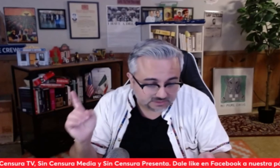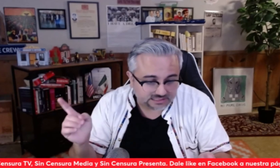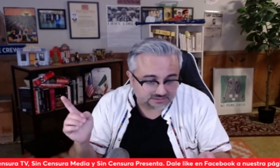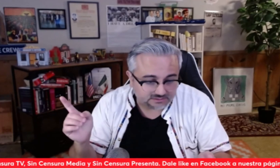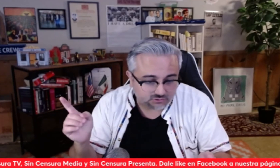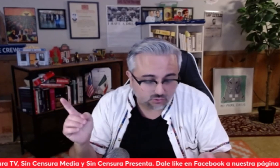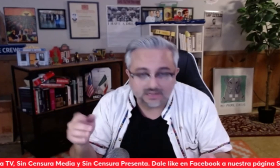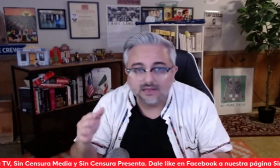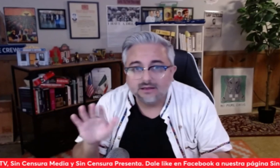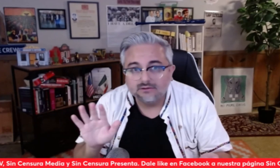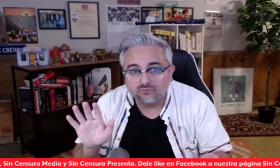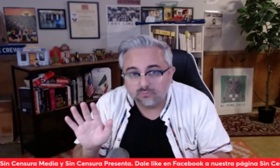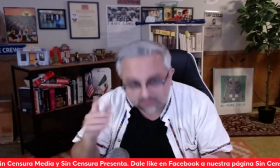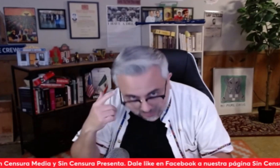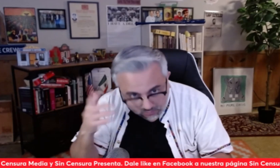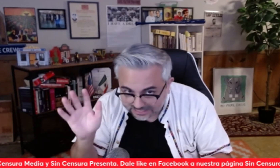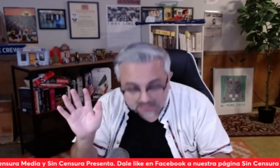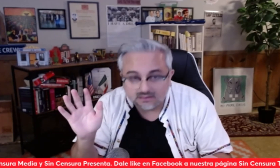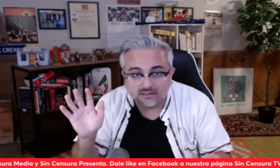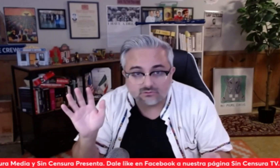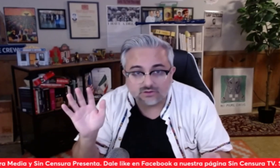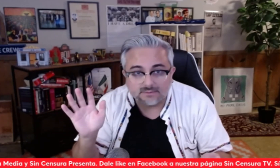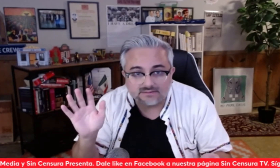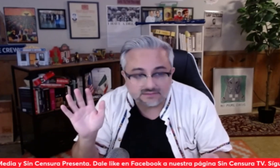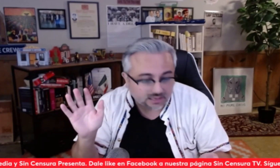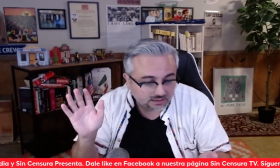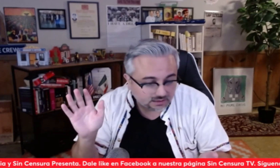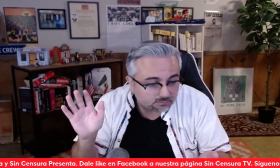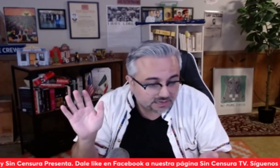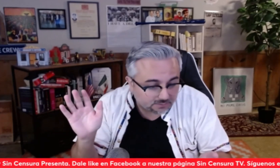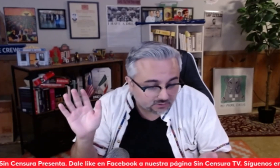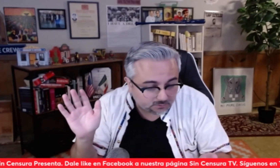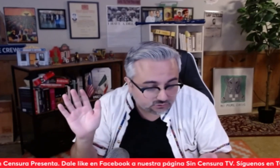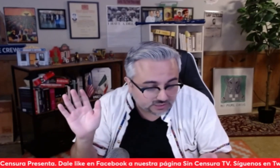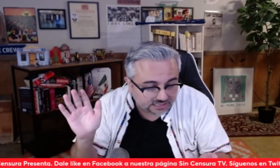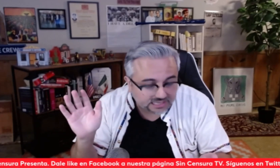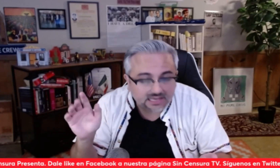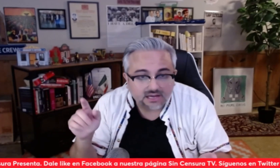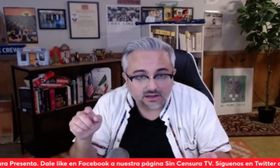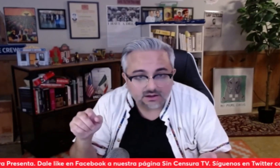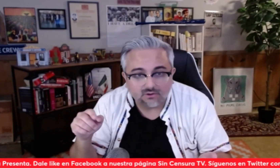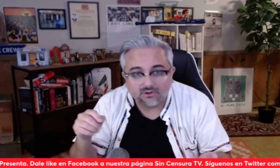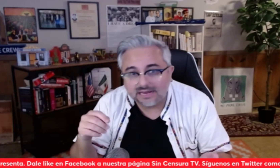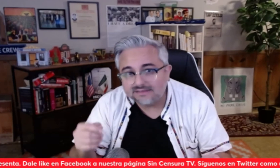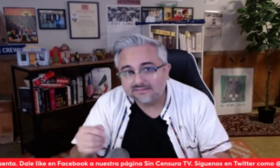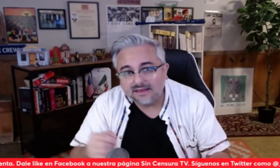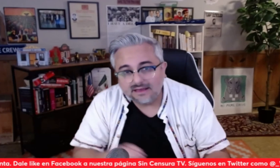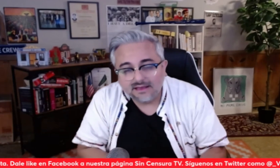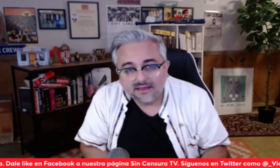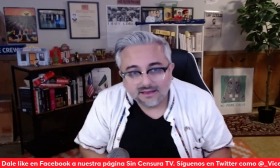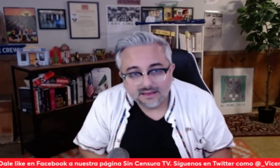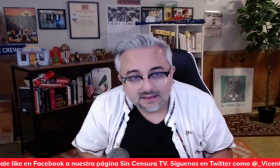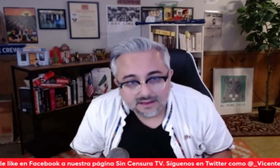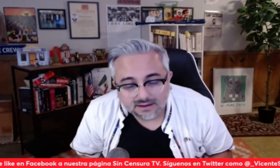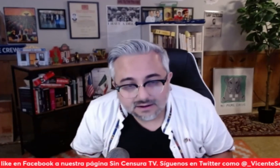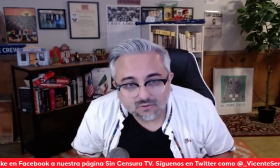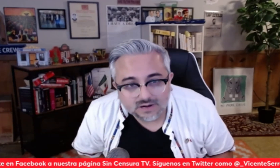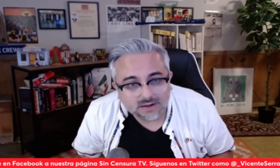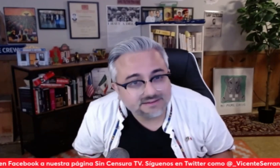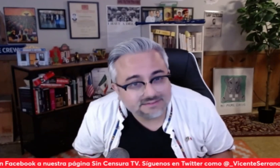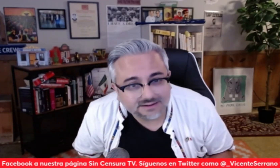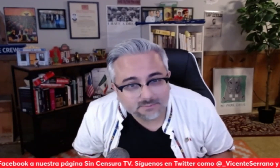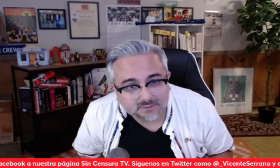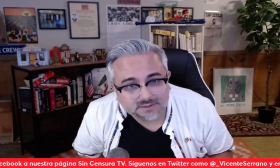los habitantes de Cholula, según él, en su cabecita, planeaban una emboscada, organiza